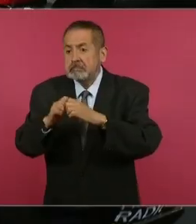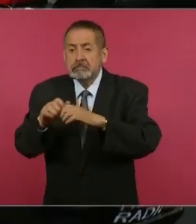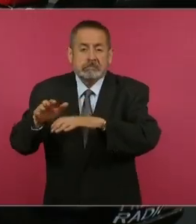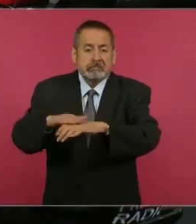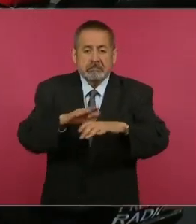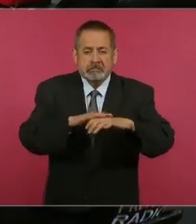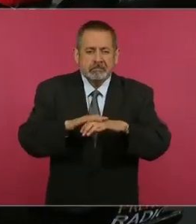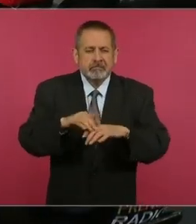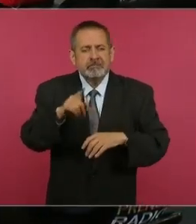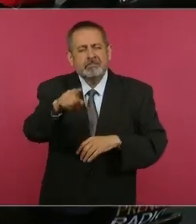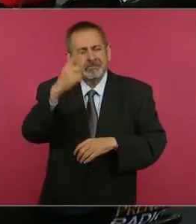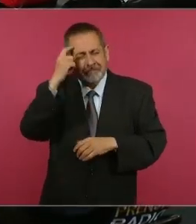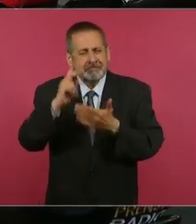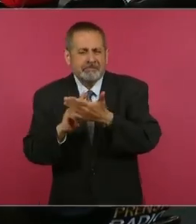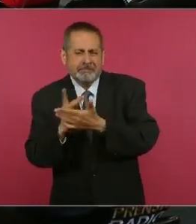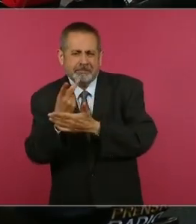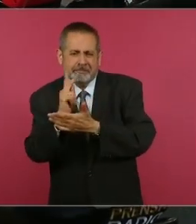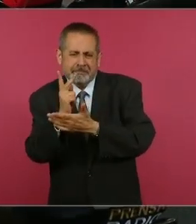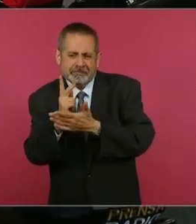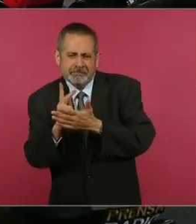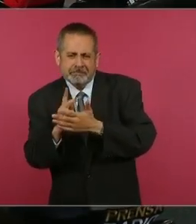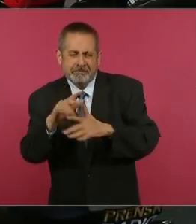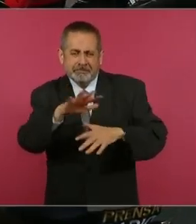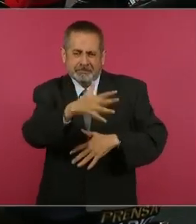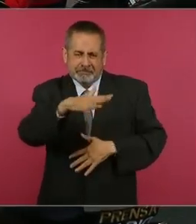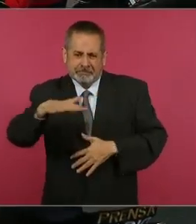por el sargazo.